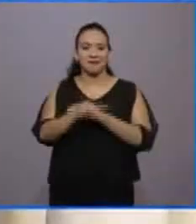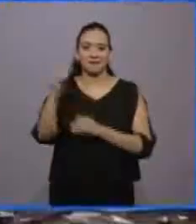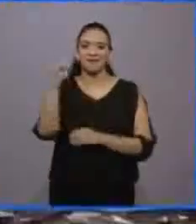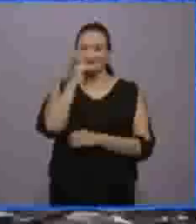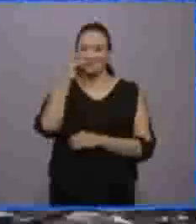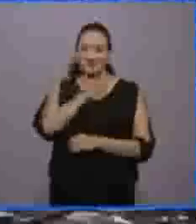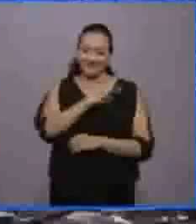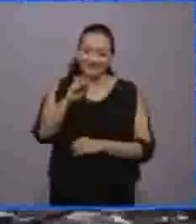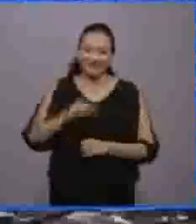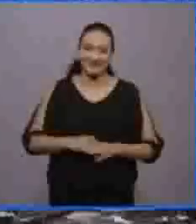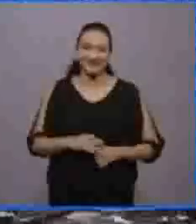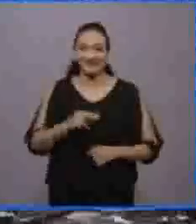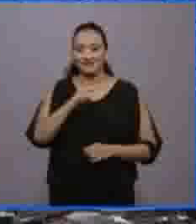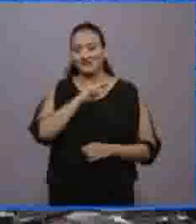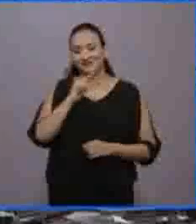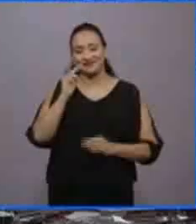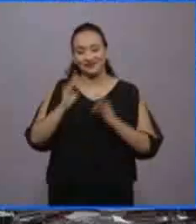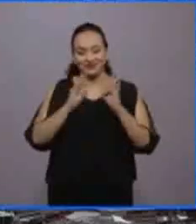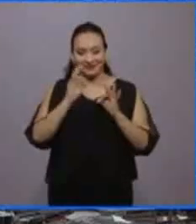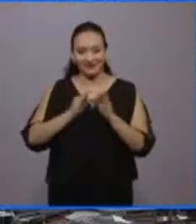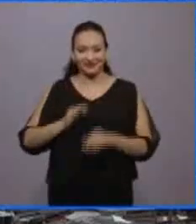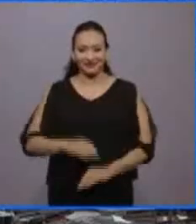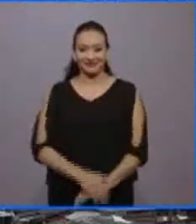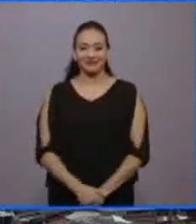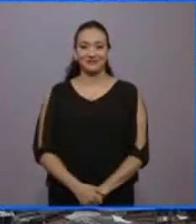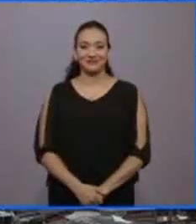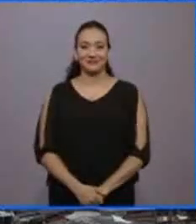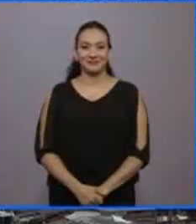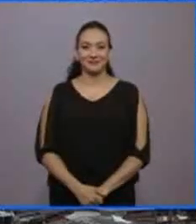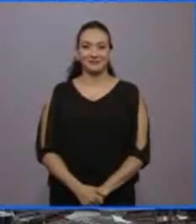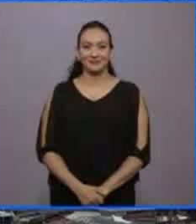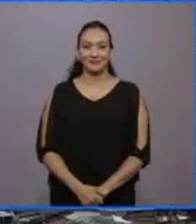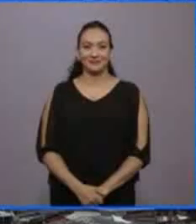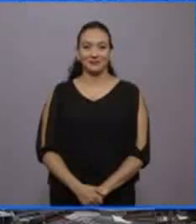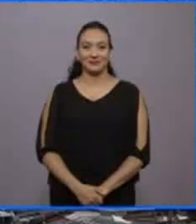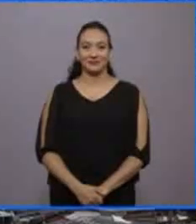el canal del Poder Judicial de la Federación, Citlali Pérez.